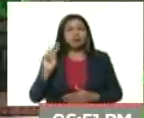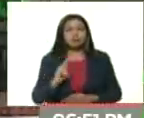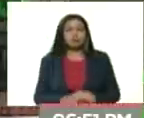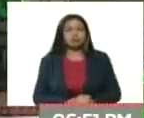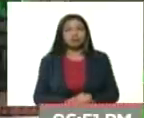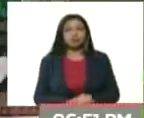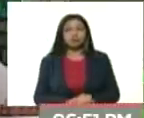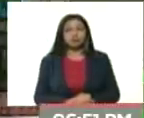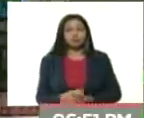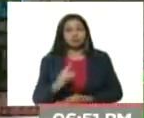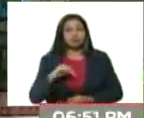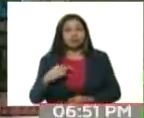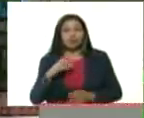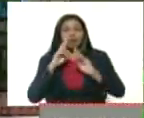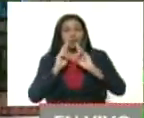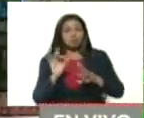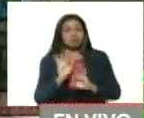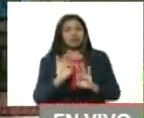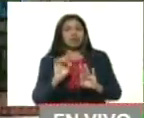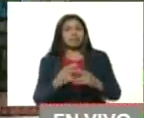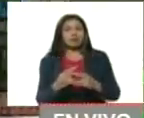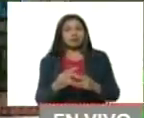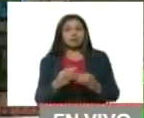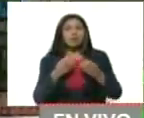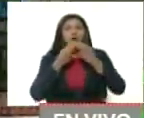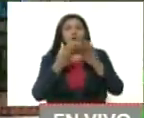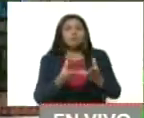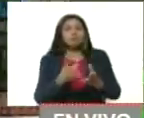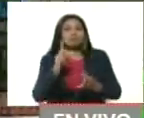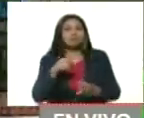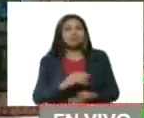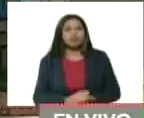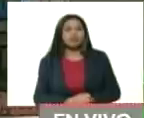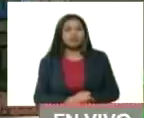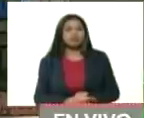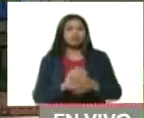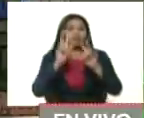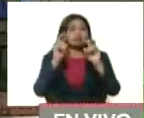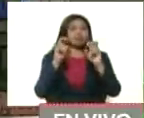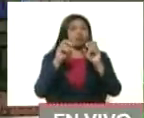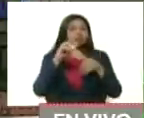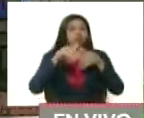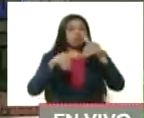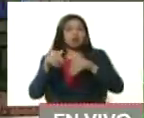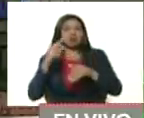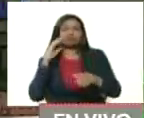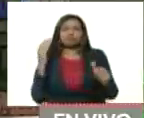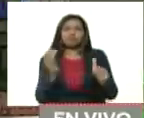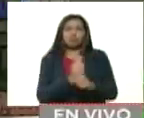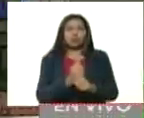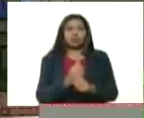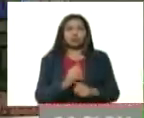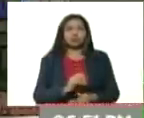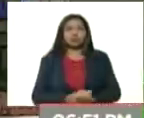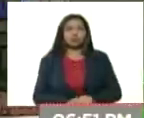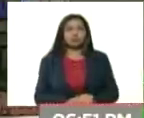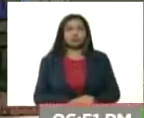Nosotros no vamos a responder, pero tenemos que hacer un comentario sobre una supuesta encuesta que apareció